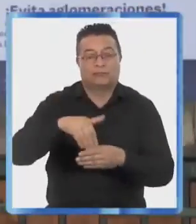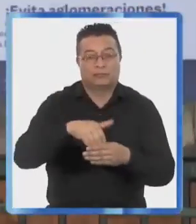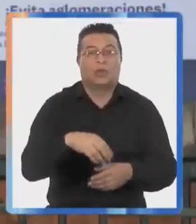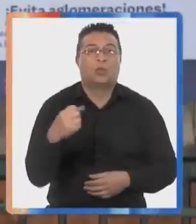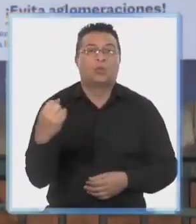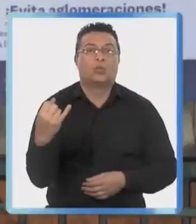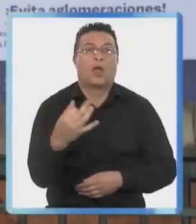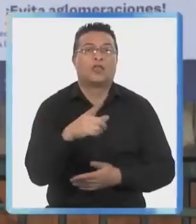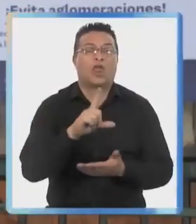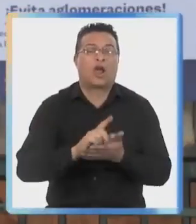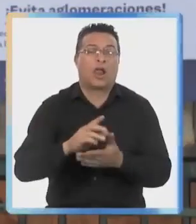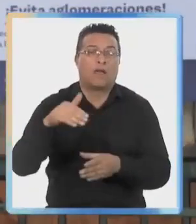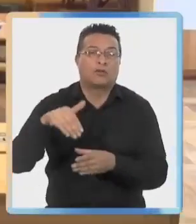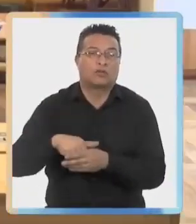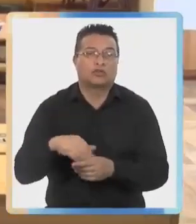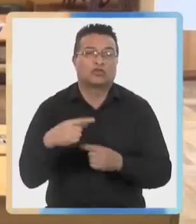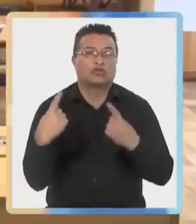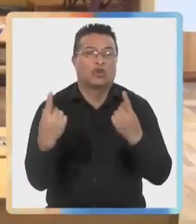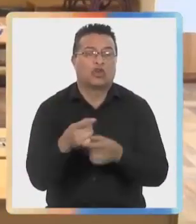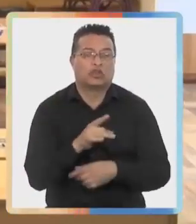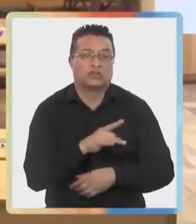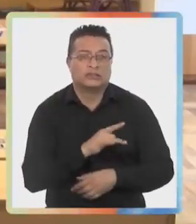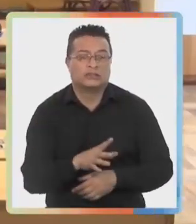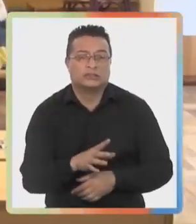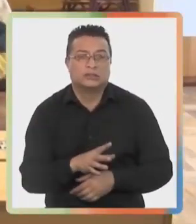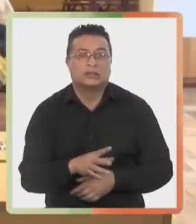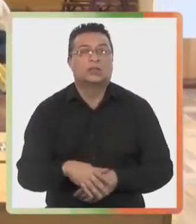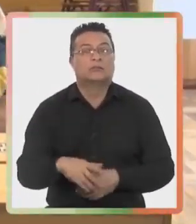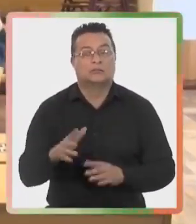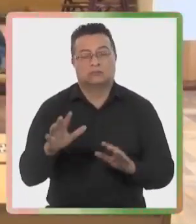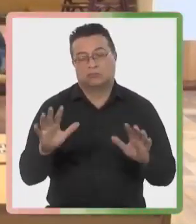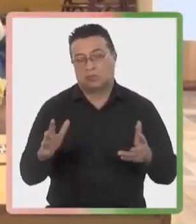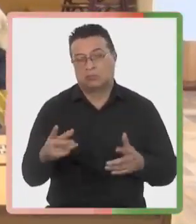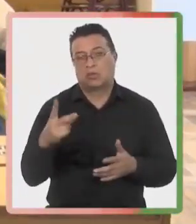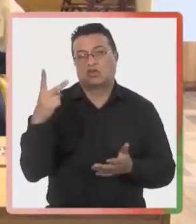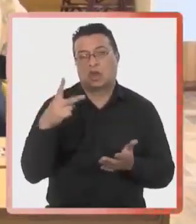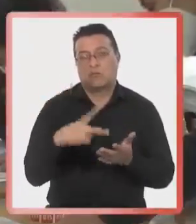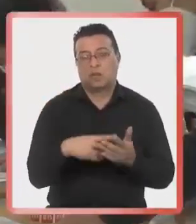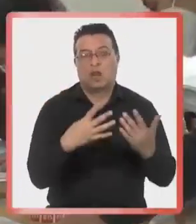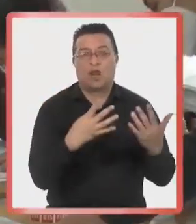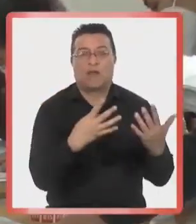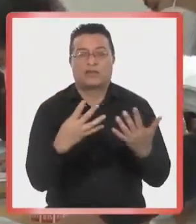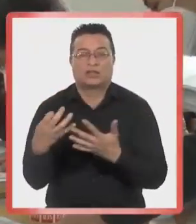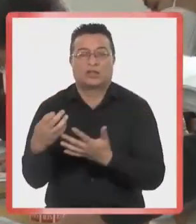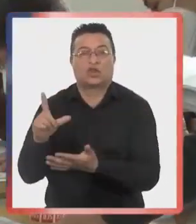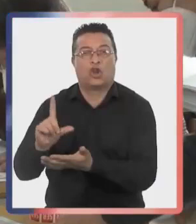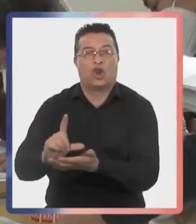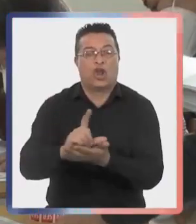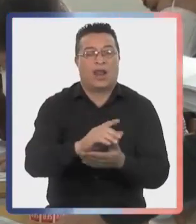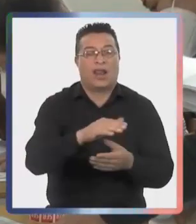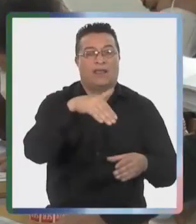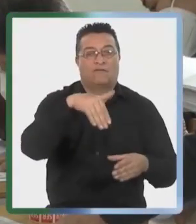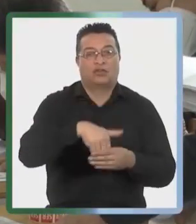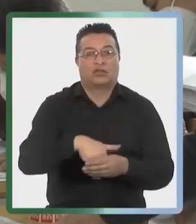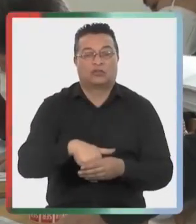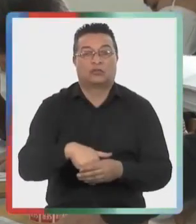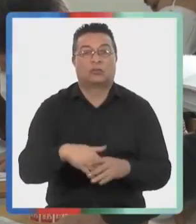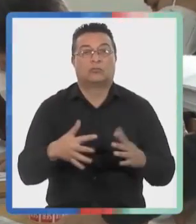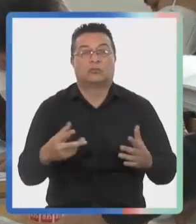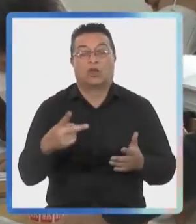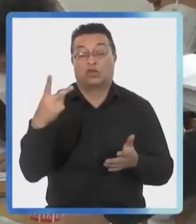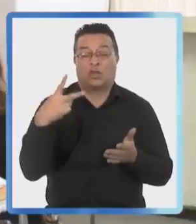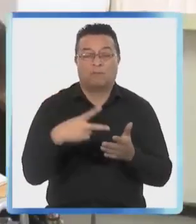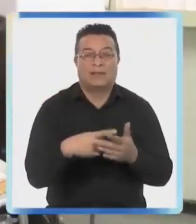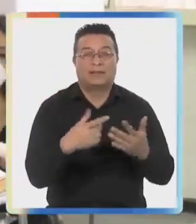elección. ¿Cuántos locales de votación tendremos a lo largo de todo el país? Estamos llegando como a 2.900 locales de votación en